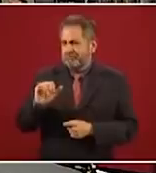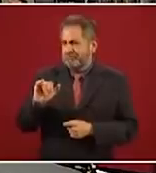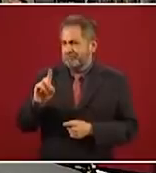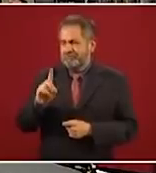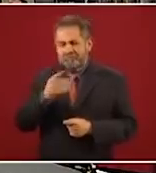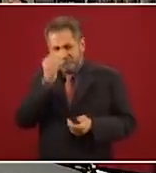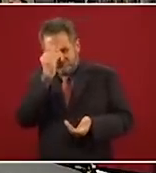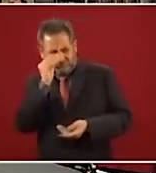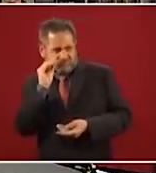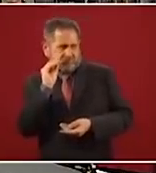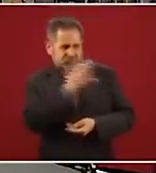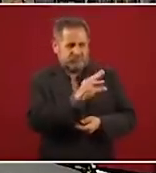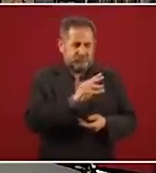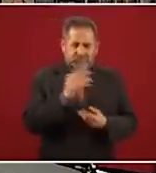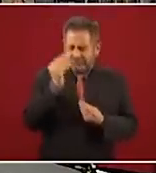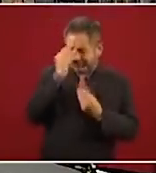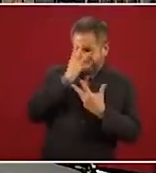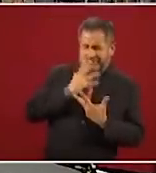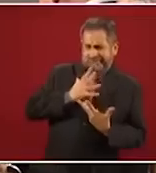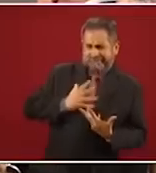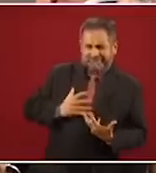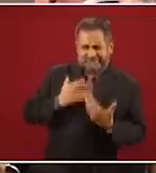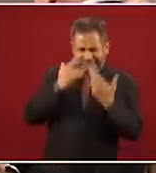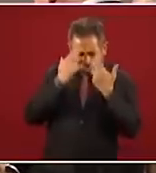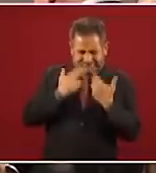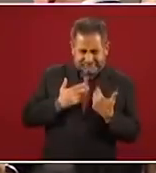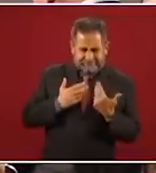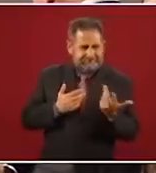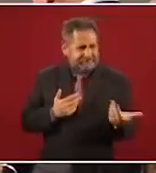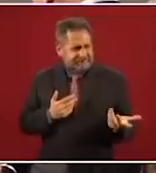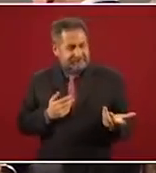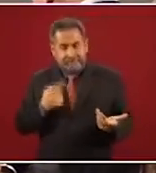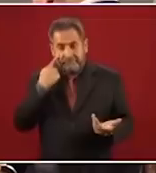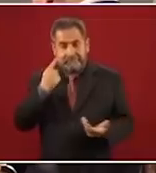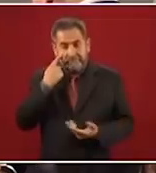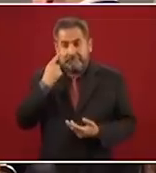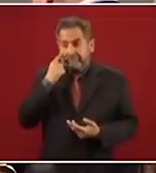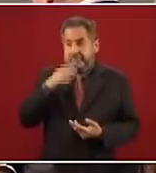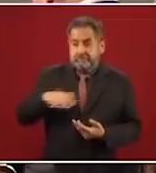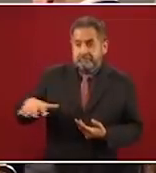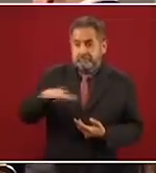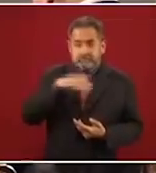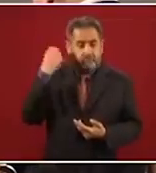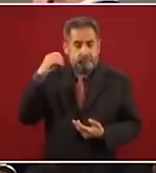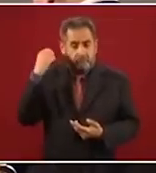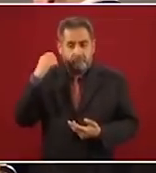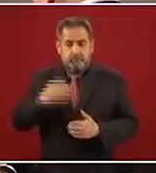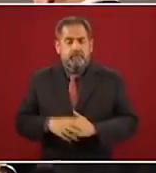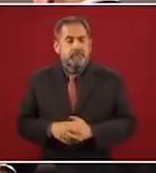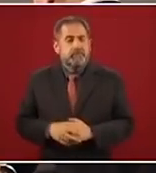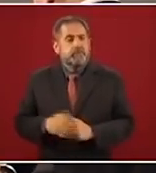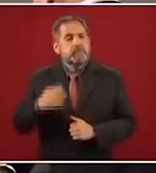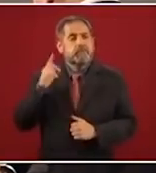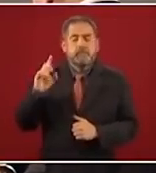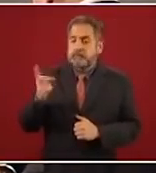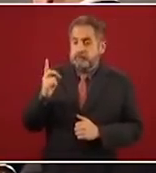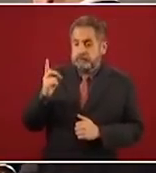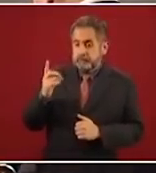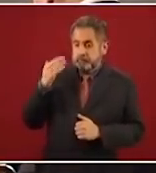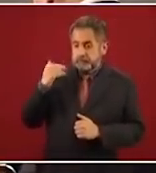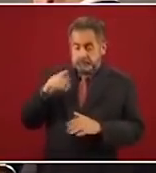como en el caso de Oaxaca. En diciembre se reformó el código para